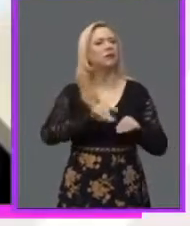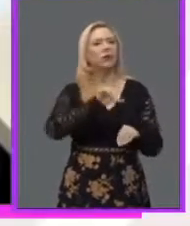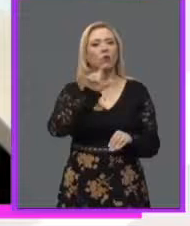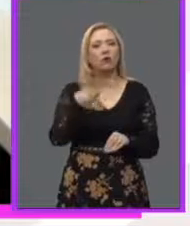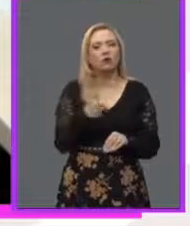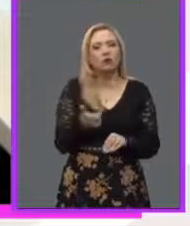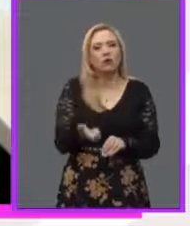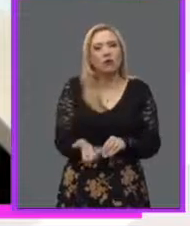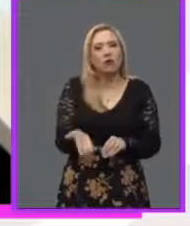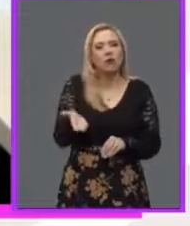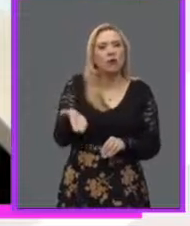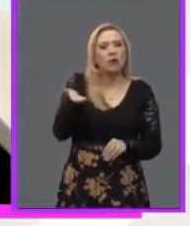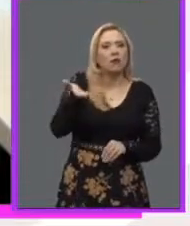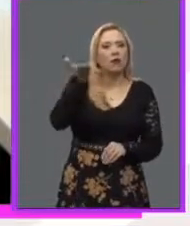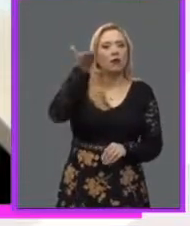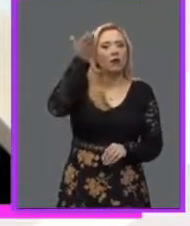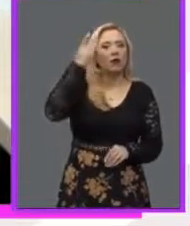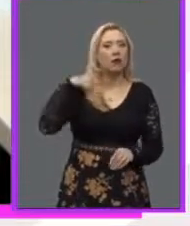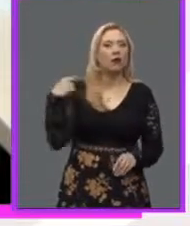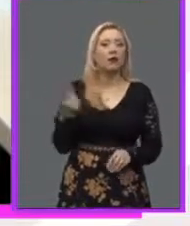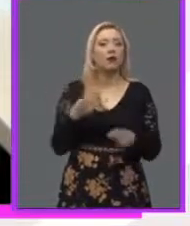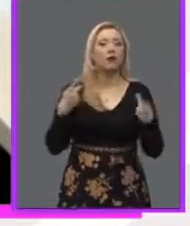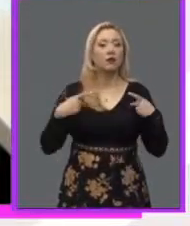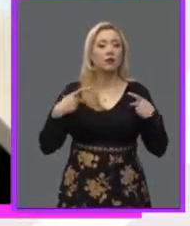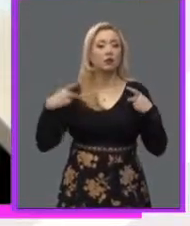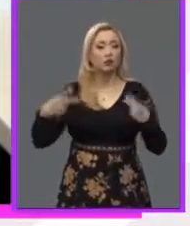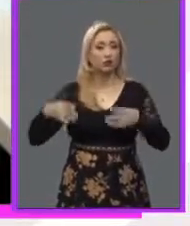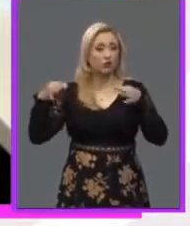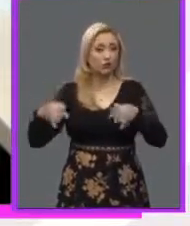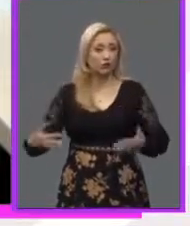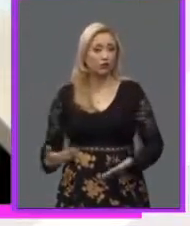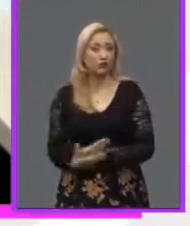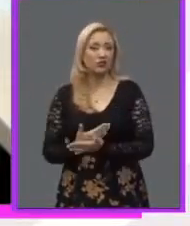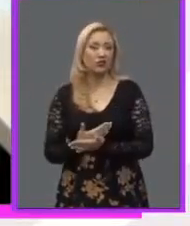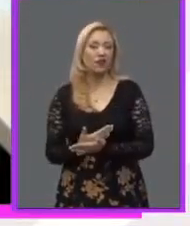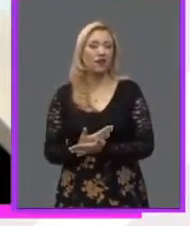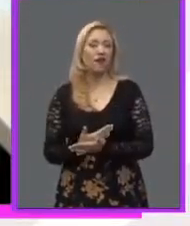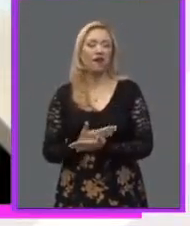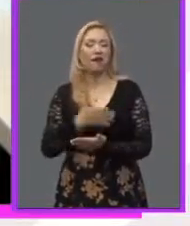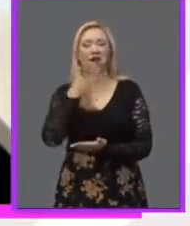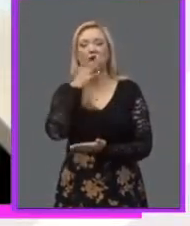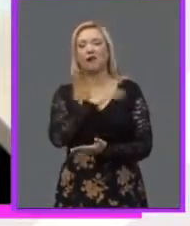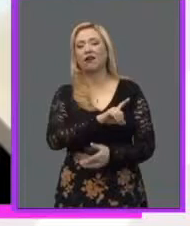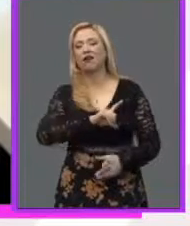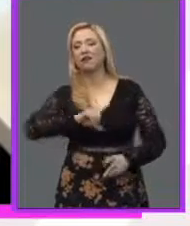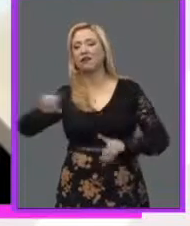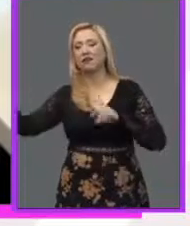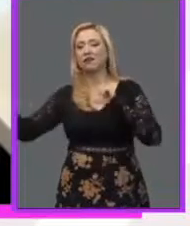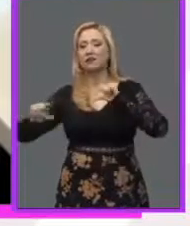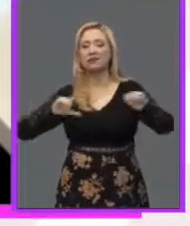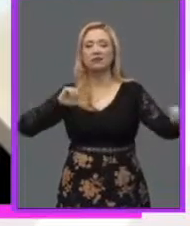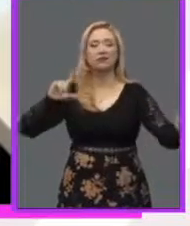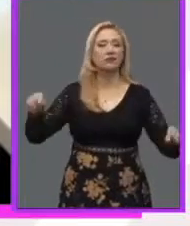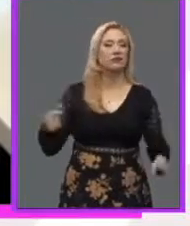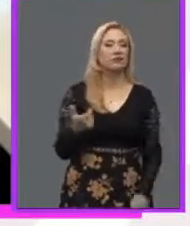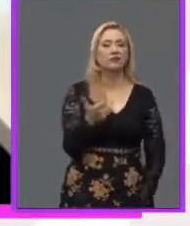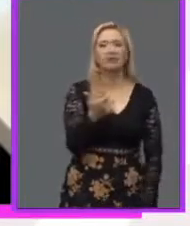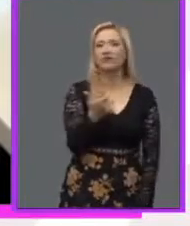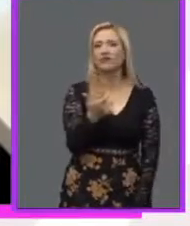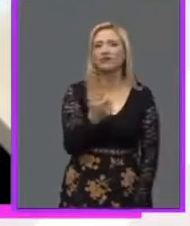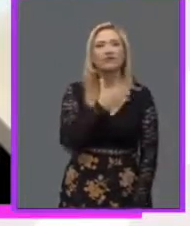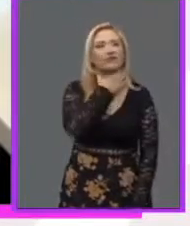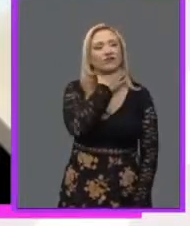¿no? Hasta que finalmente la población original pues se va a ir yendo poco a poco por no poder pues sí, acceder a los